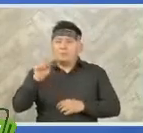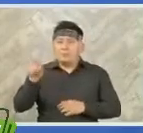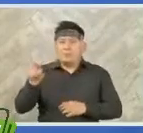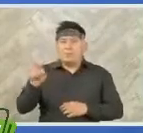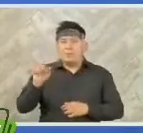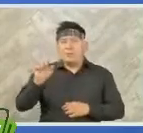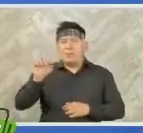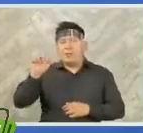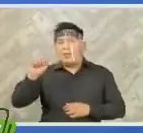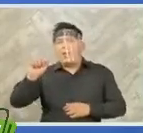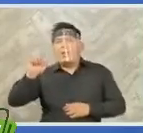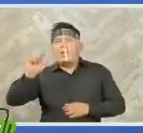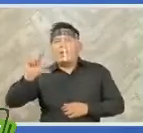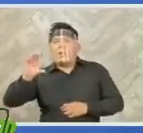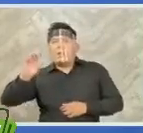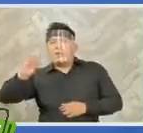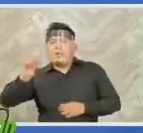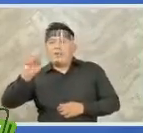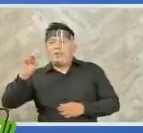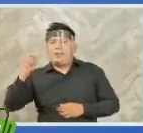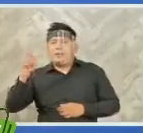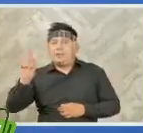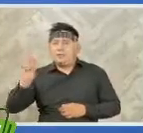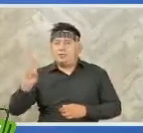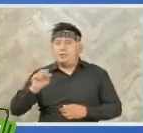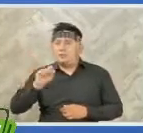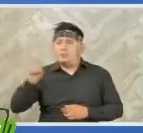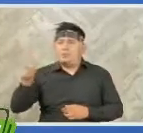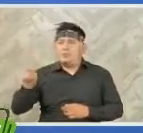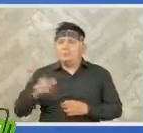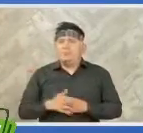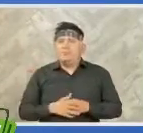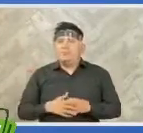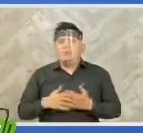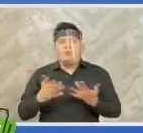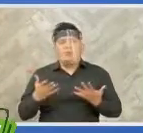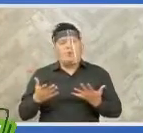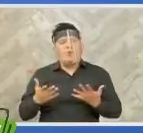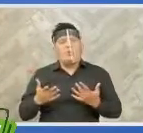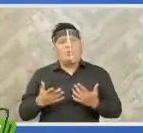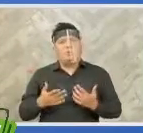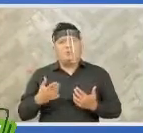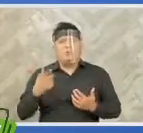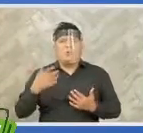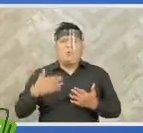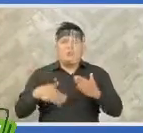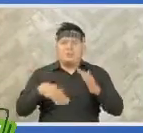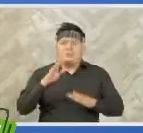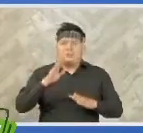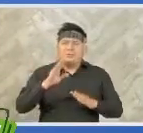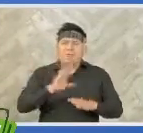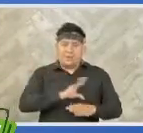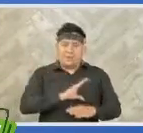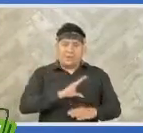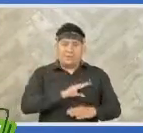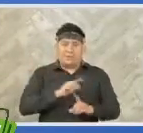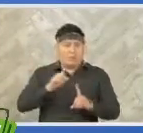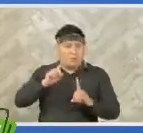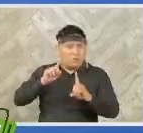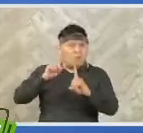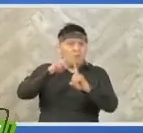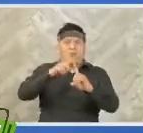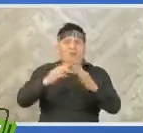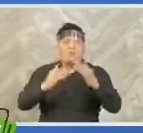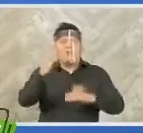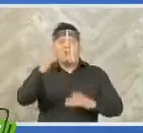a ti, Alejandro, encaminado a lo que está diciendo Elisa, y es, ¿cuál es ese mayor reto que tiene la administración municipal de